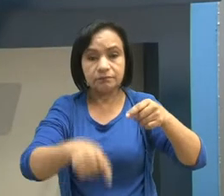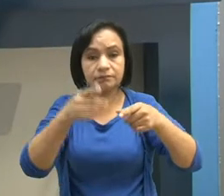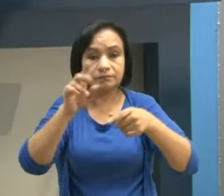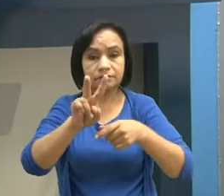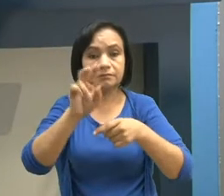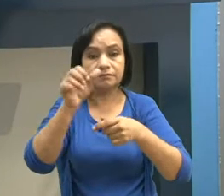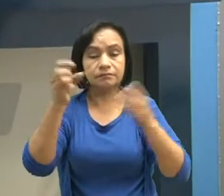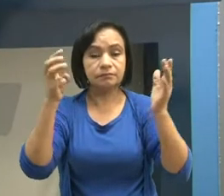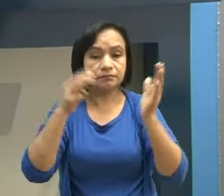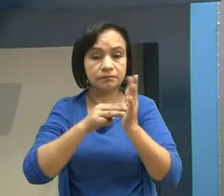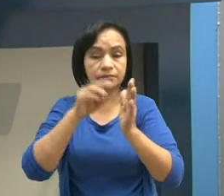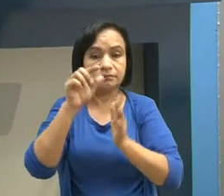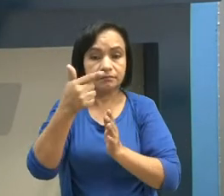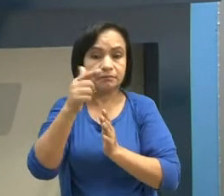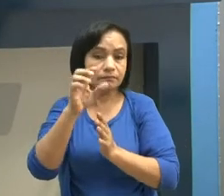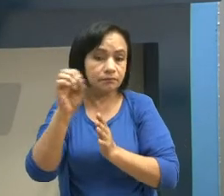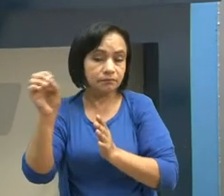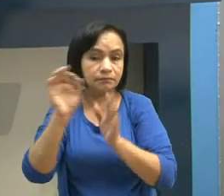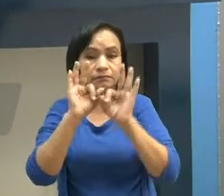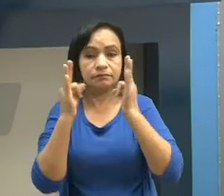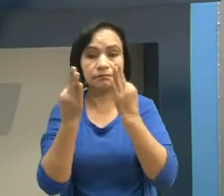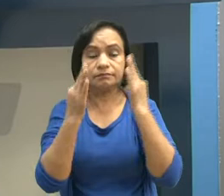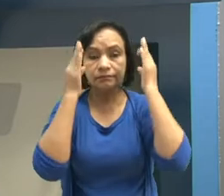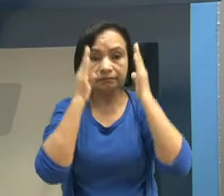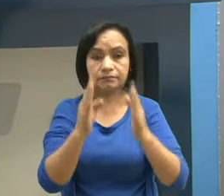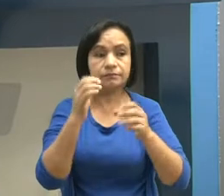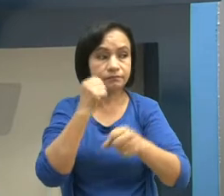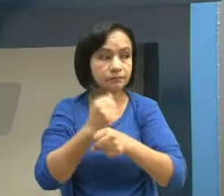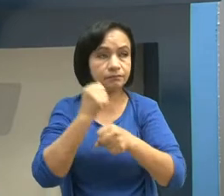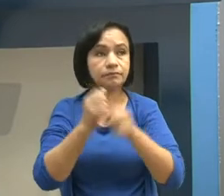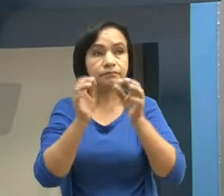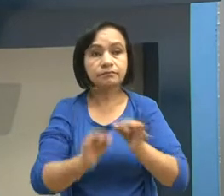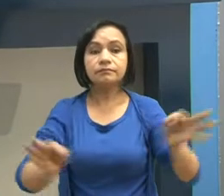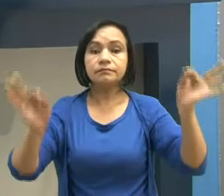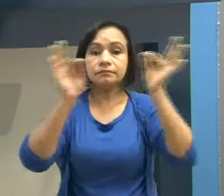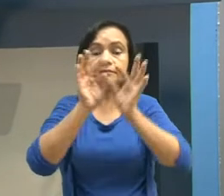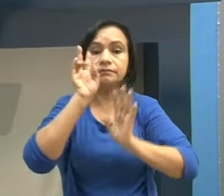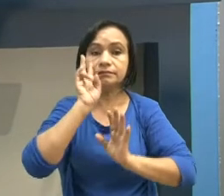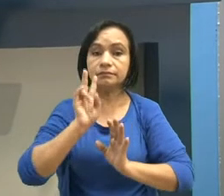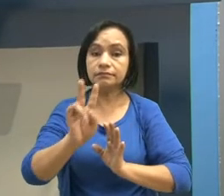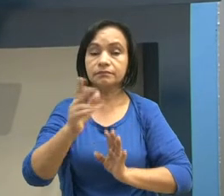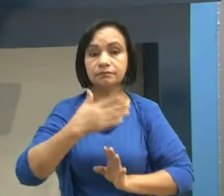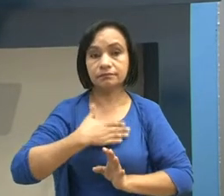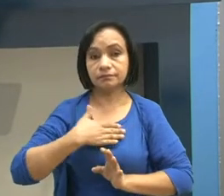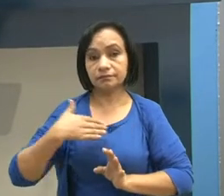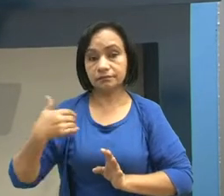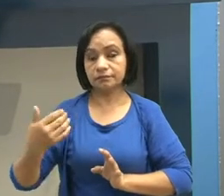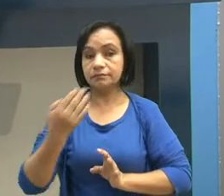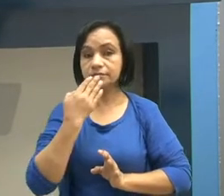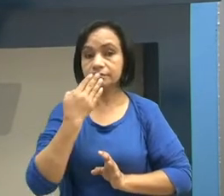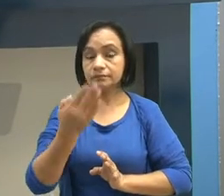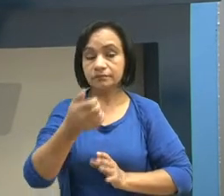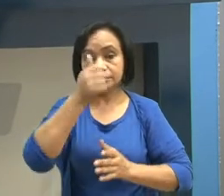unas 26.700 familias. Es un eje también fundamental de trabajo que tiene que ver con mejoría de la calidad del